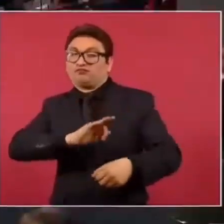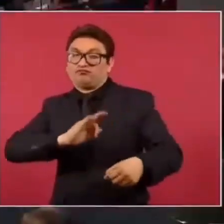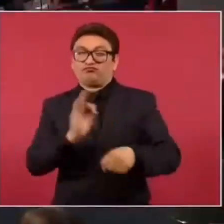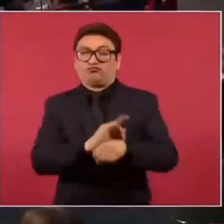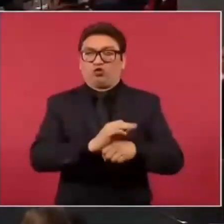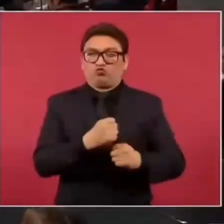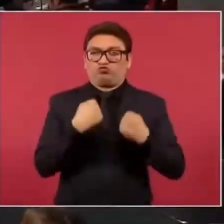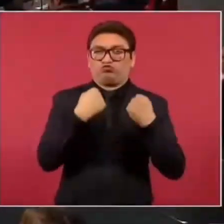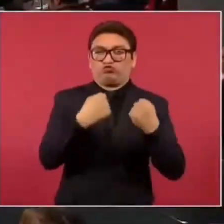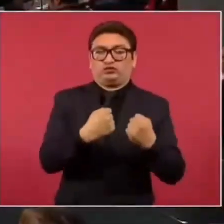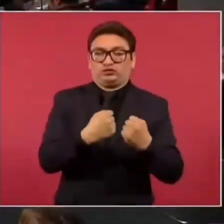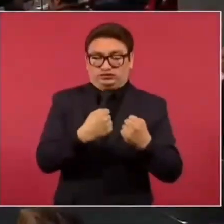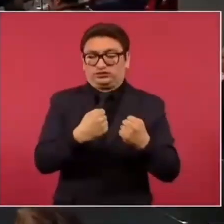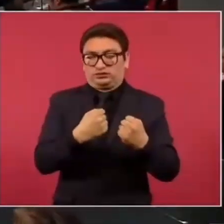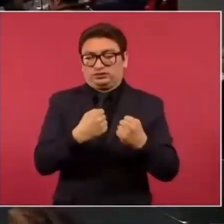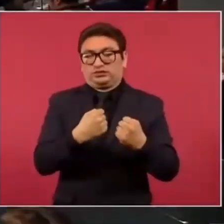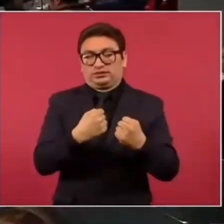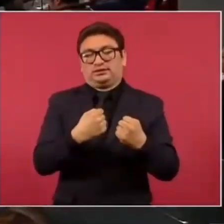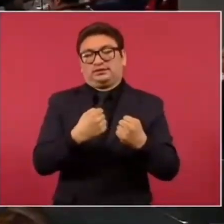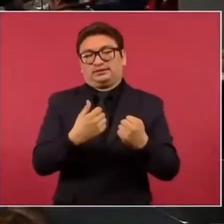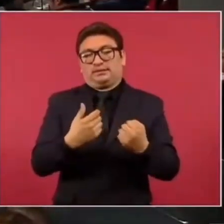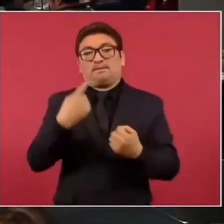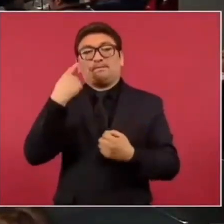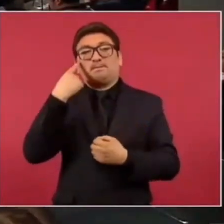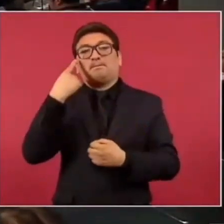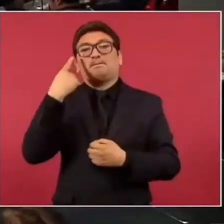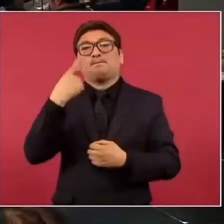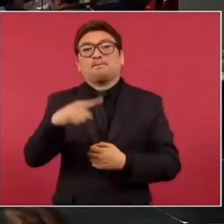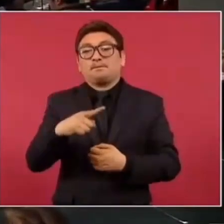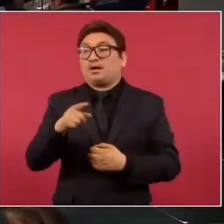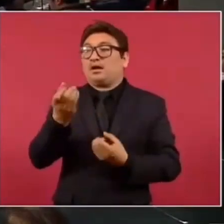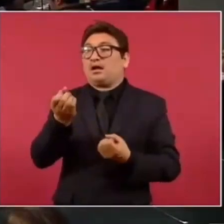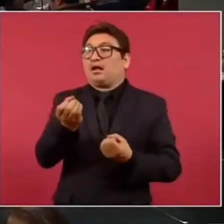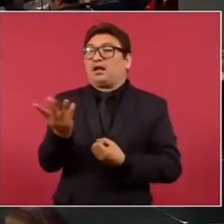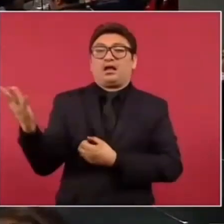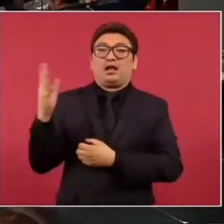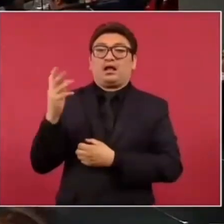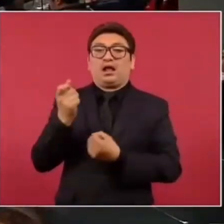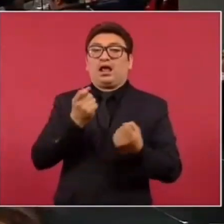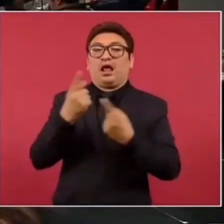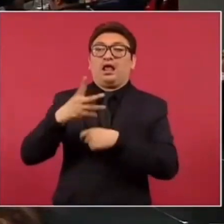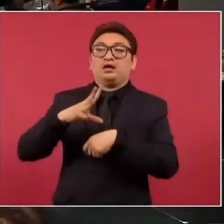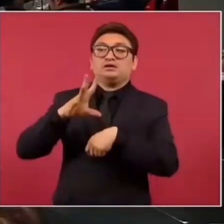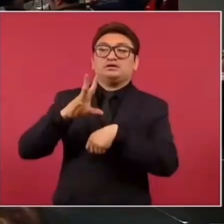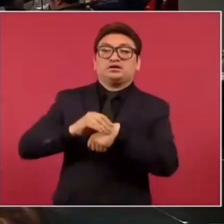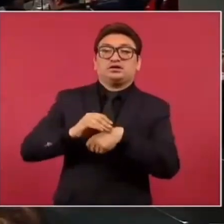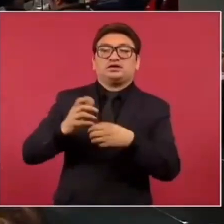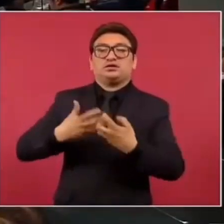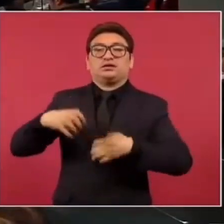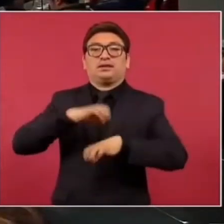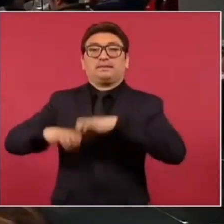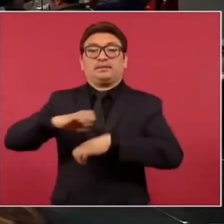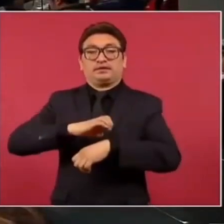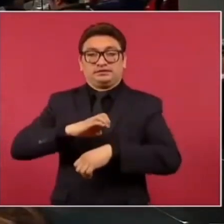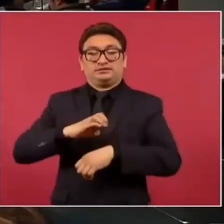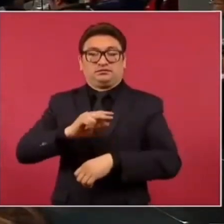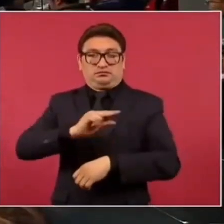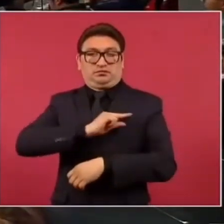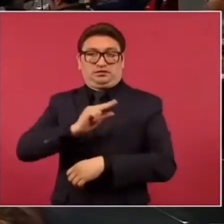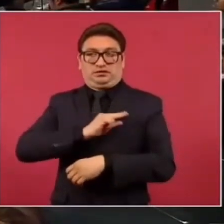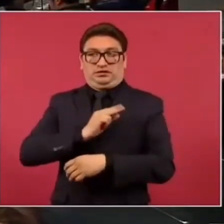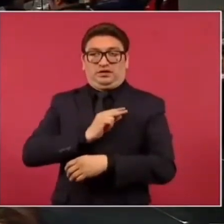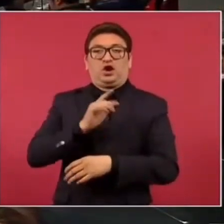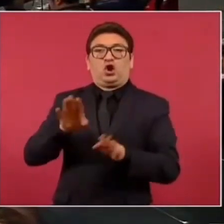Electricidad, para acabar con privilegios que se les dieron a las empresas particulares,